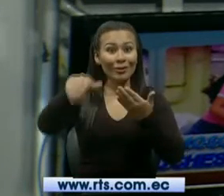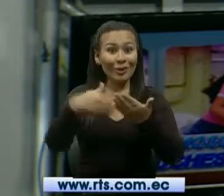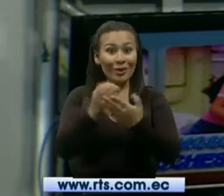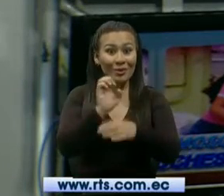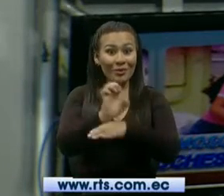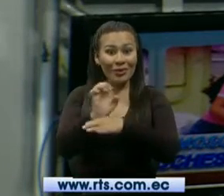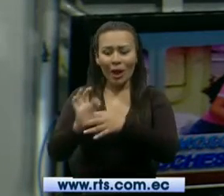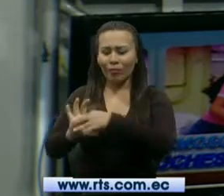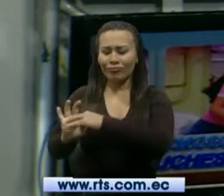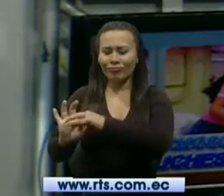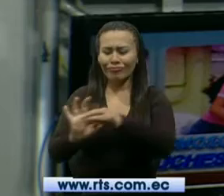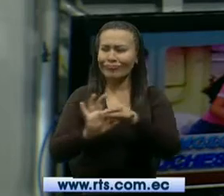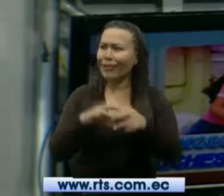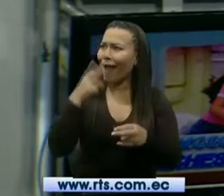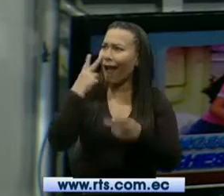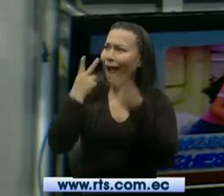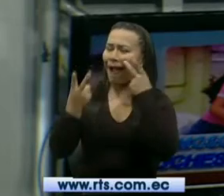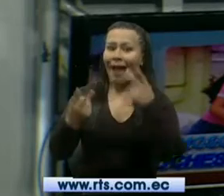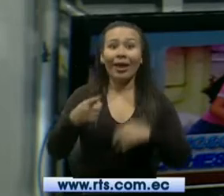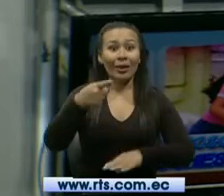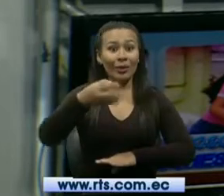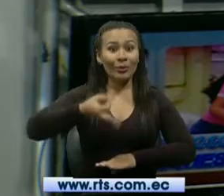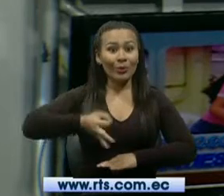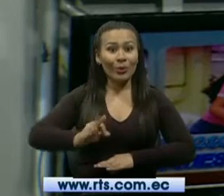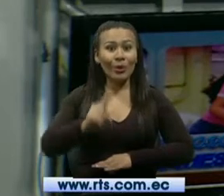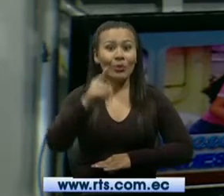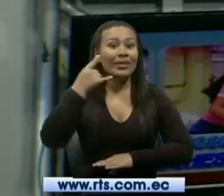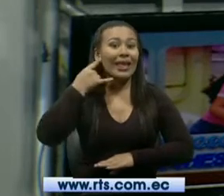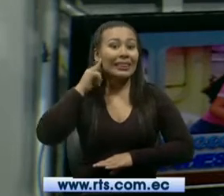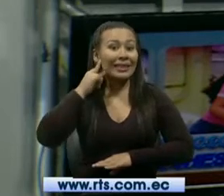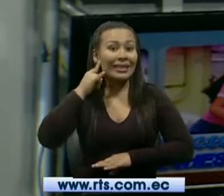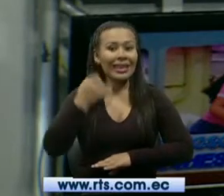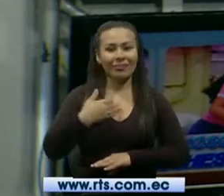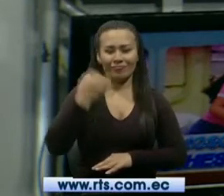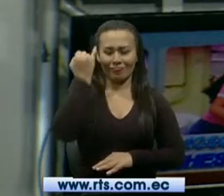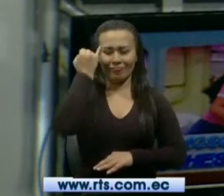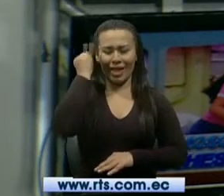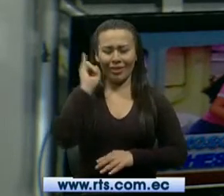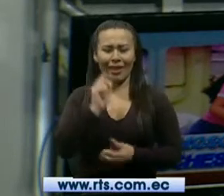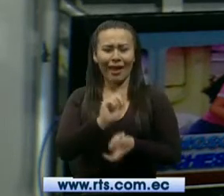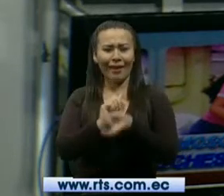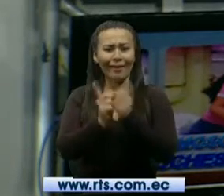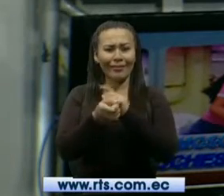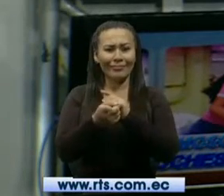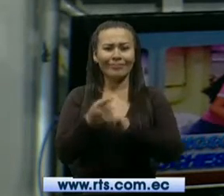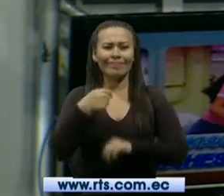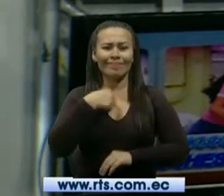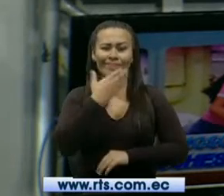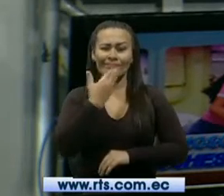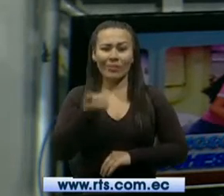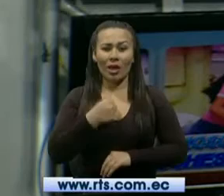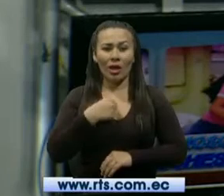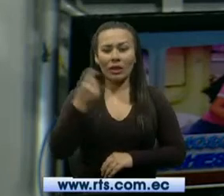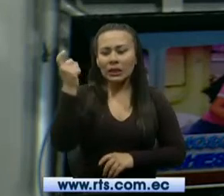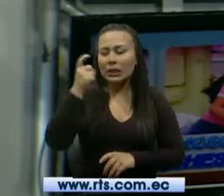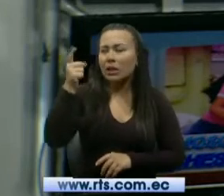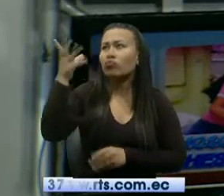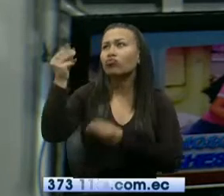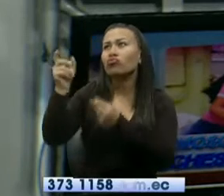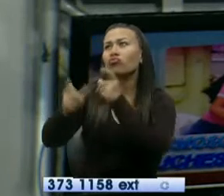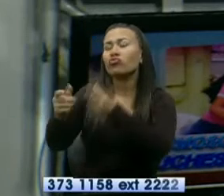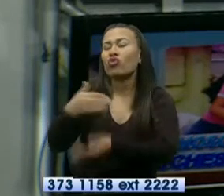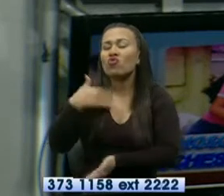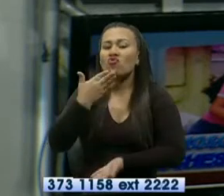los ecuatorianos. En el Cantón Durán encontramos a una niña que tomó una gran iniciativa ante la necesidad de los